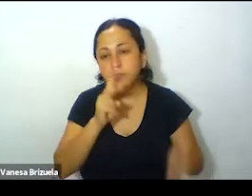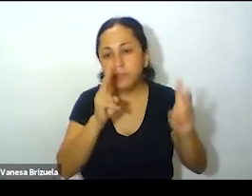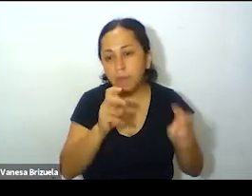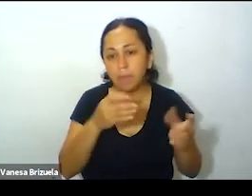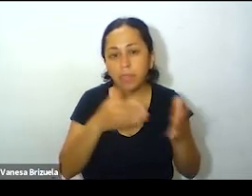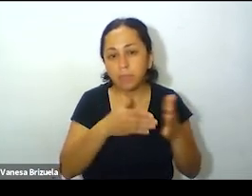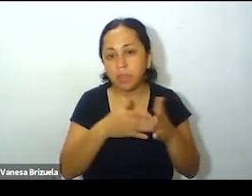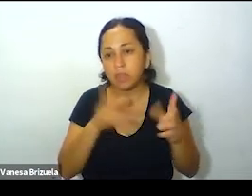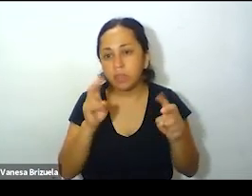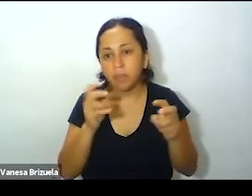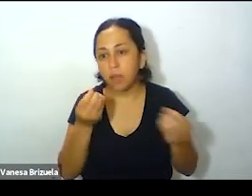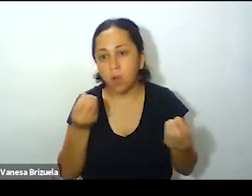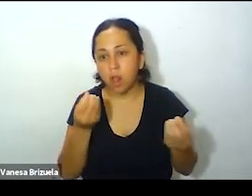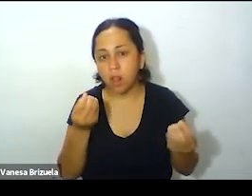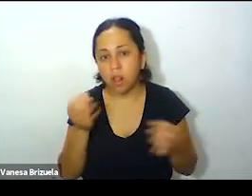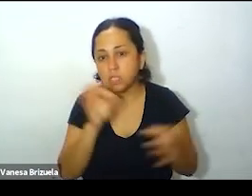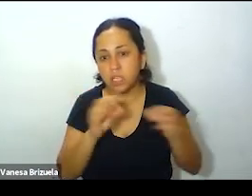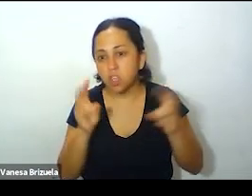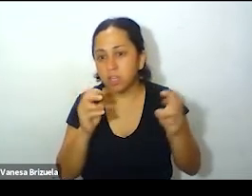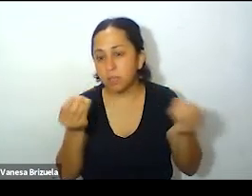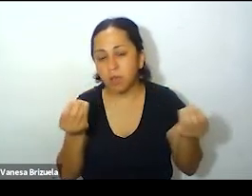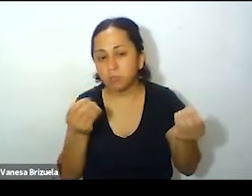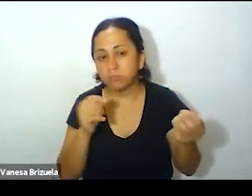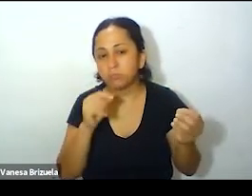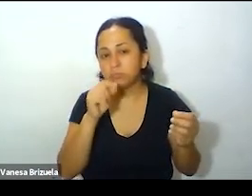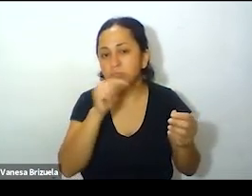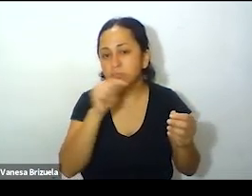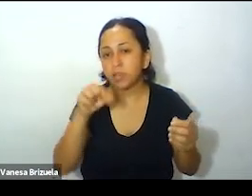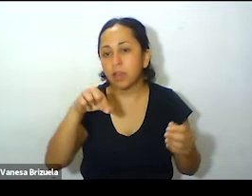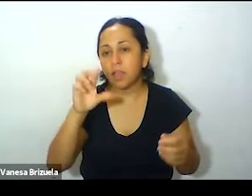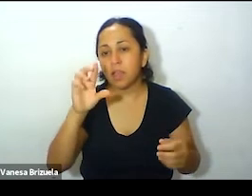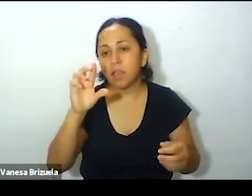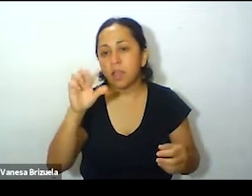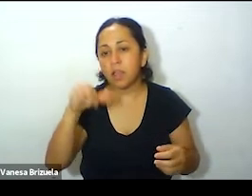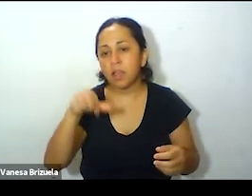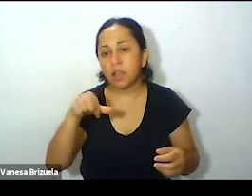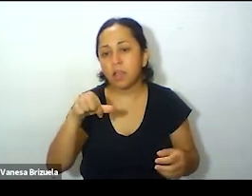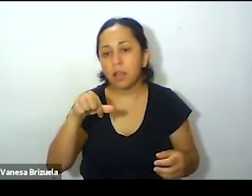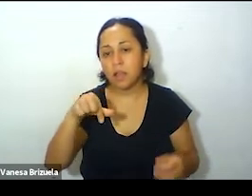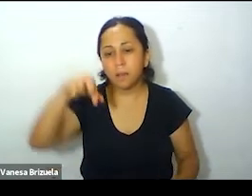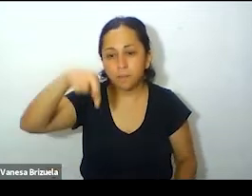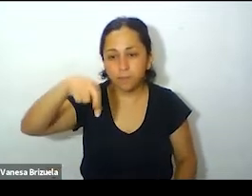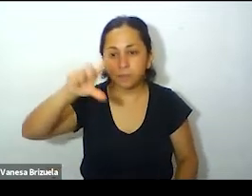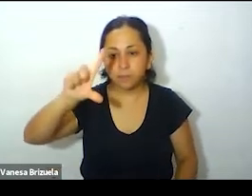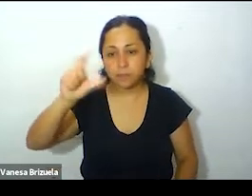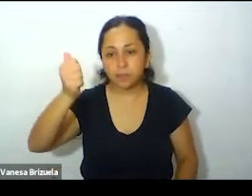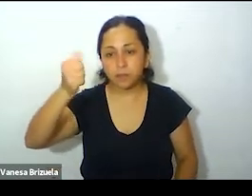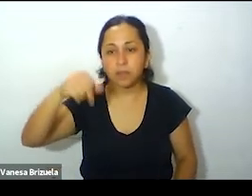por temáticas algunas plantillas. No sé, probemos con esto que me dice acá, estilo de vida, a